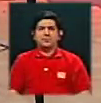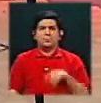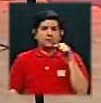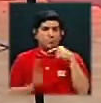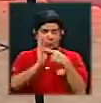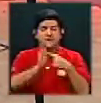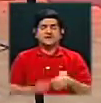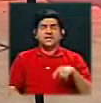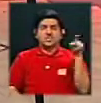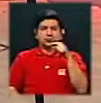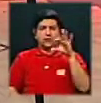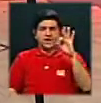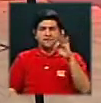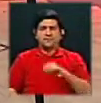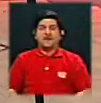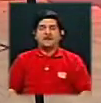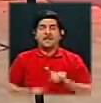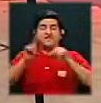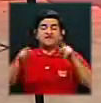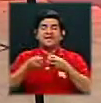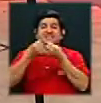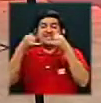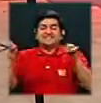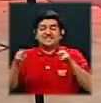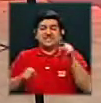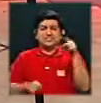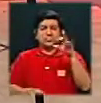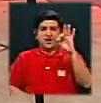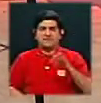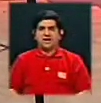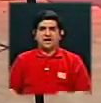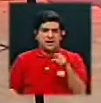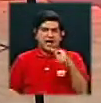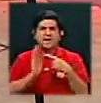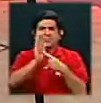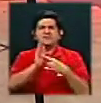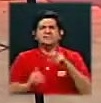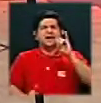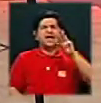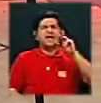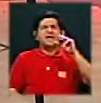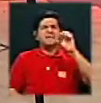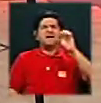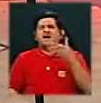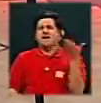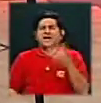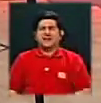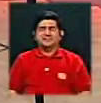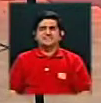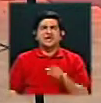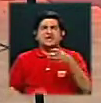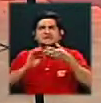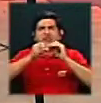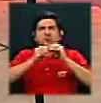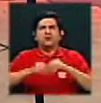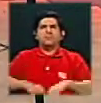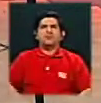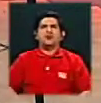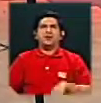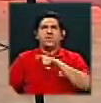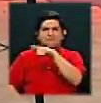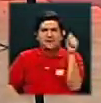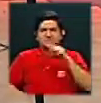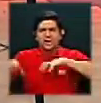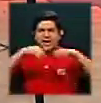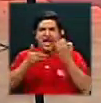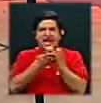y son dos cosas diferentes. Hay una brecha. El IMAE con zonas francas muestra un dinamismo. ¿El IMAE es el? El índice mensual de actividad económica que